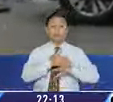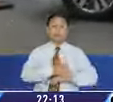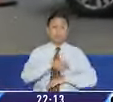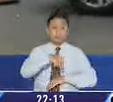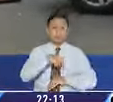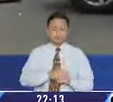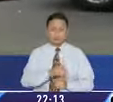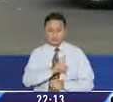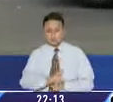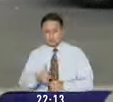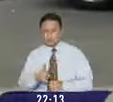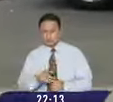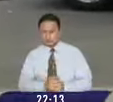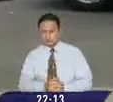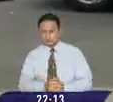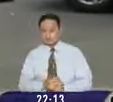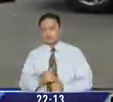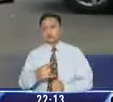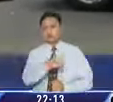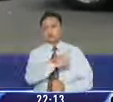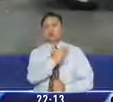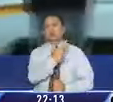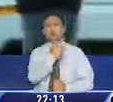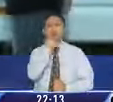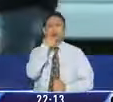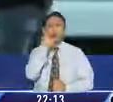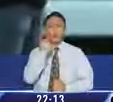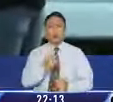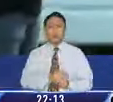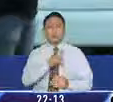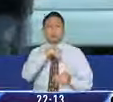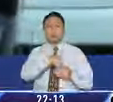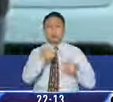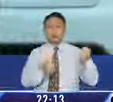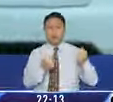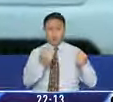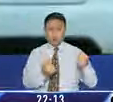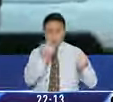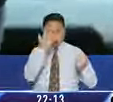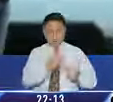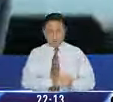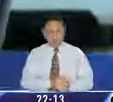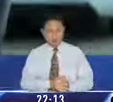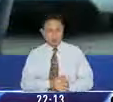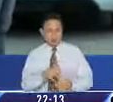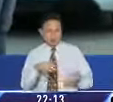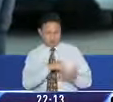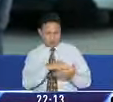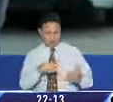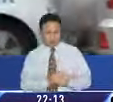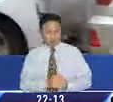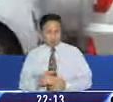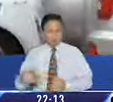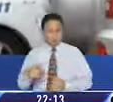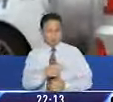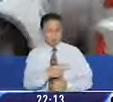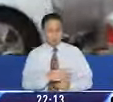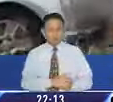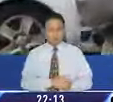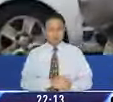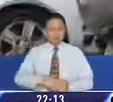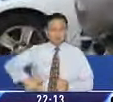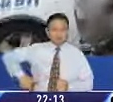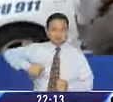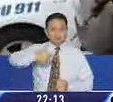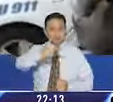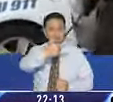percataron de la actitud sospechosa de tres hombres dentro de un carro blanco, a quienes atacaron haciendo uso